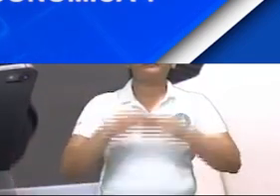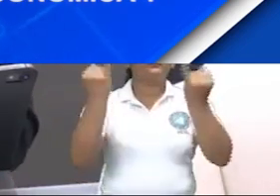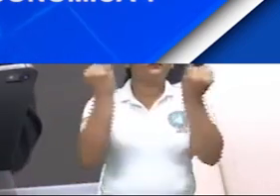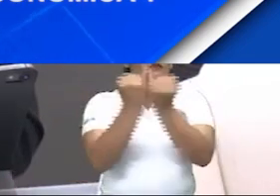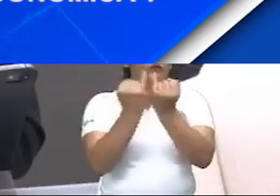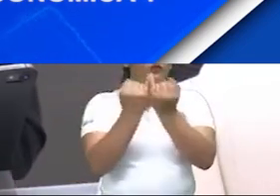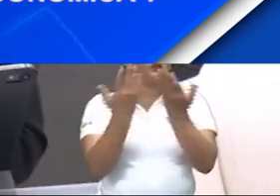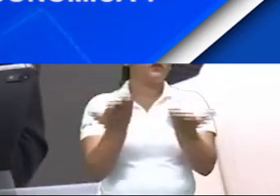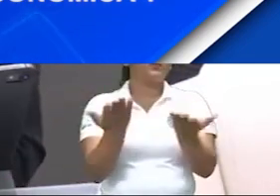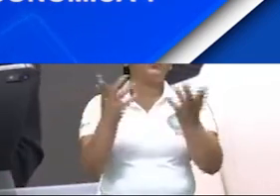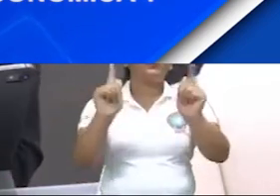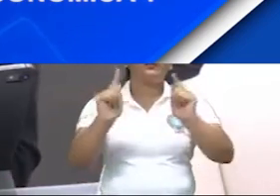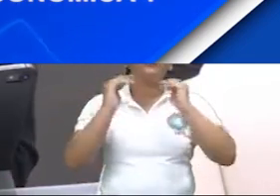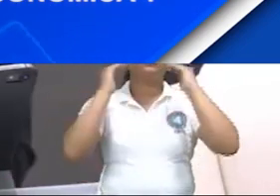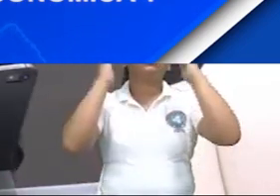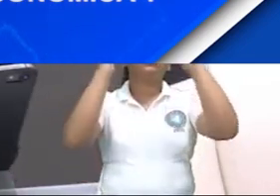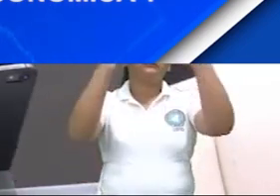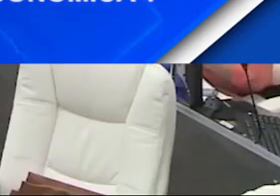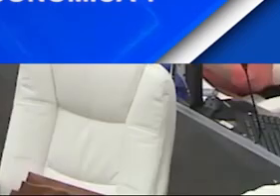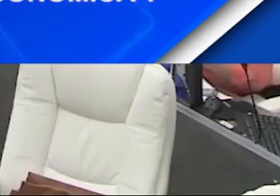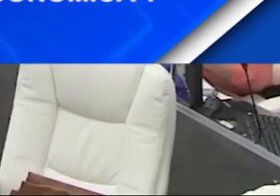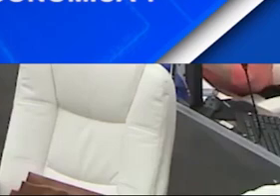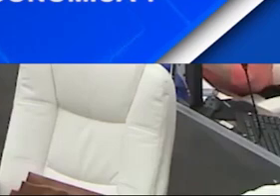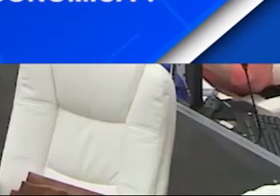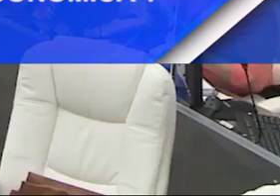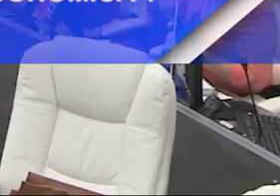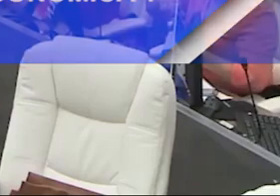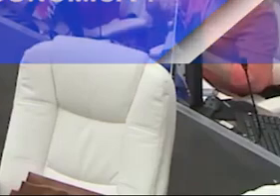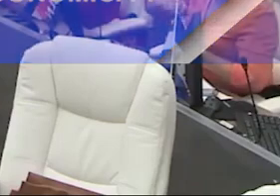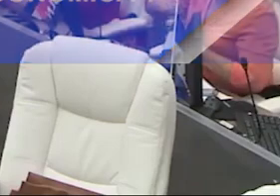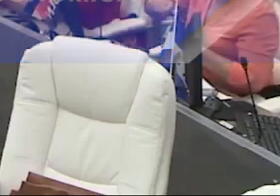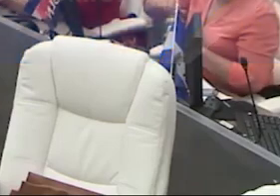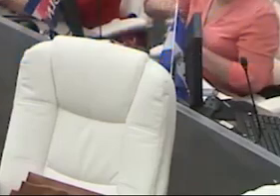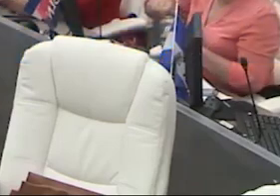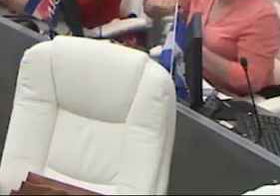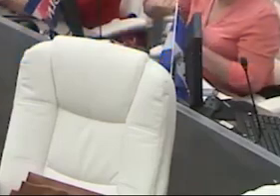transporte urbano colectivo. Noticias 12, Darlene Téllez.